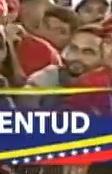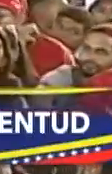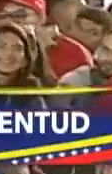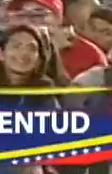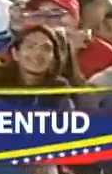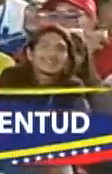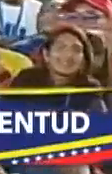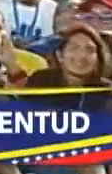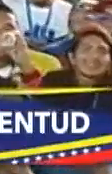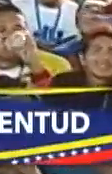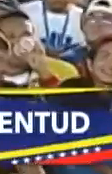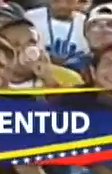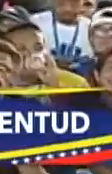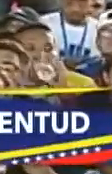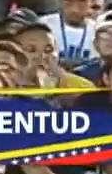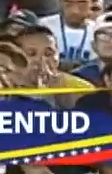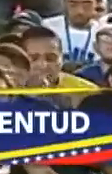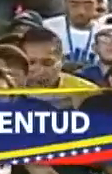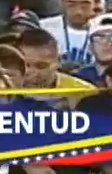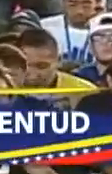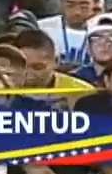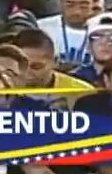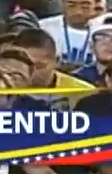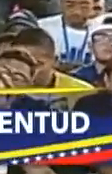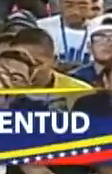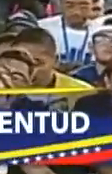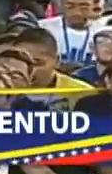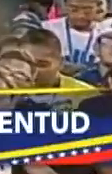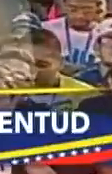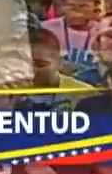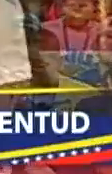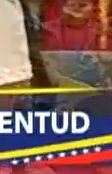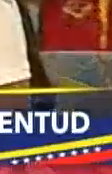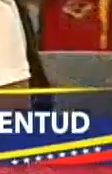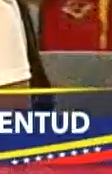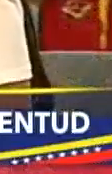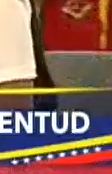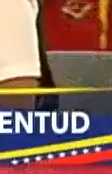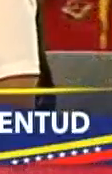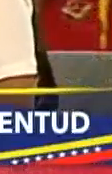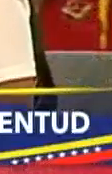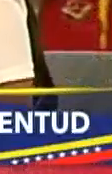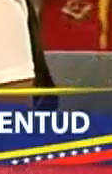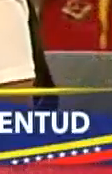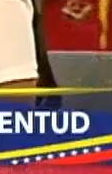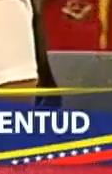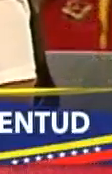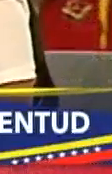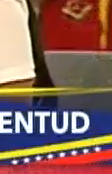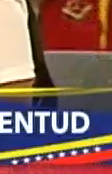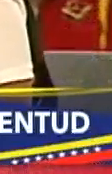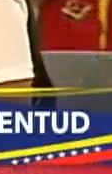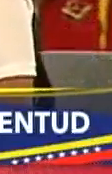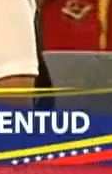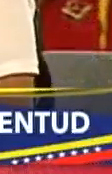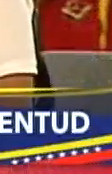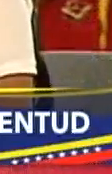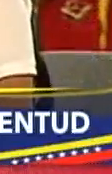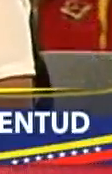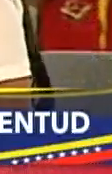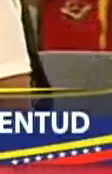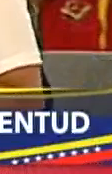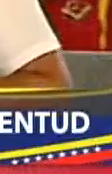delegadas trajeron estas propuestas a la ciudad de Caracas. Hubo unas mesas de debate que se estuvieron realizando desde el día de ayer.